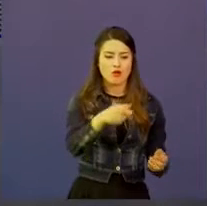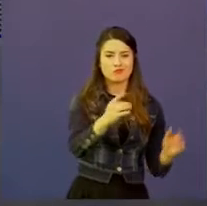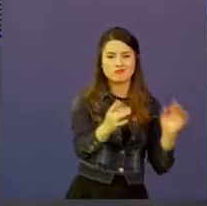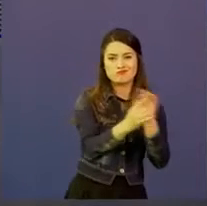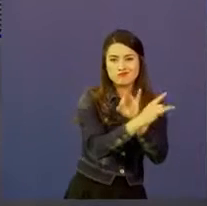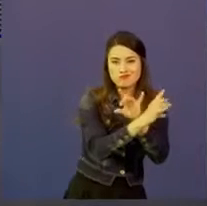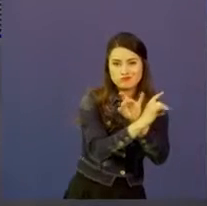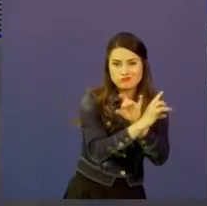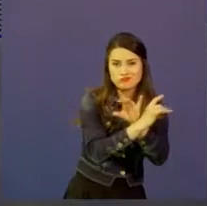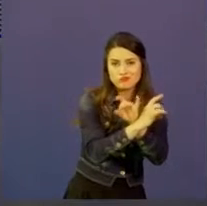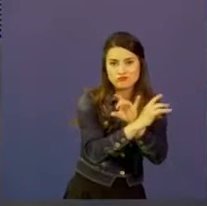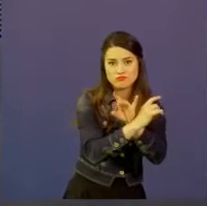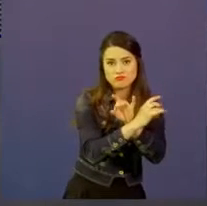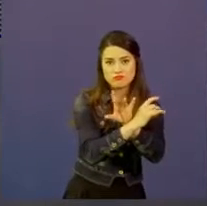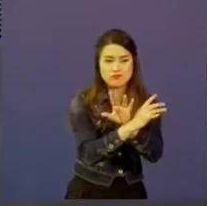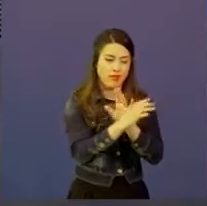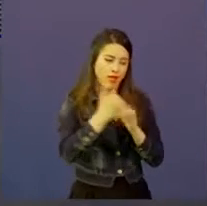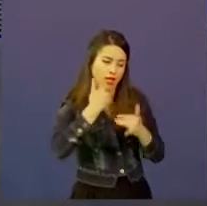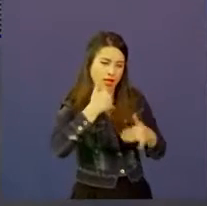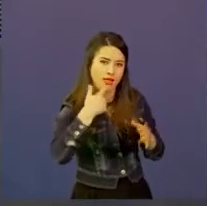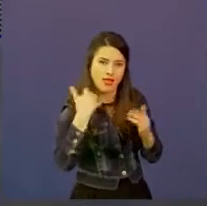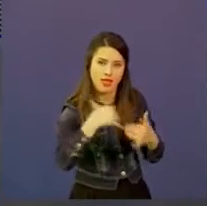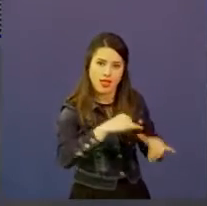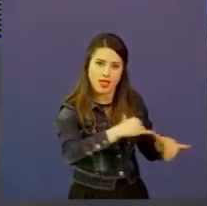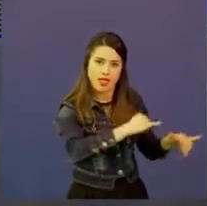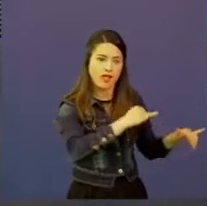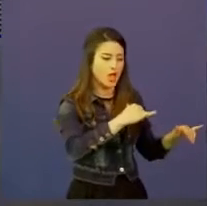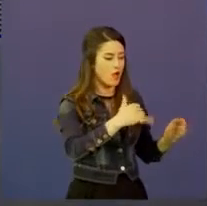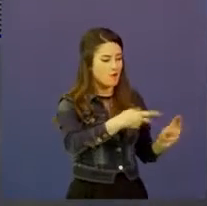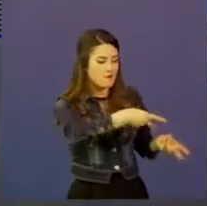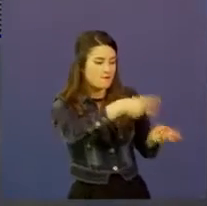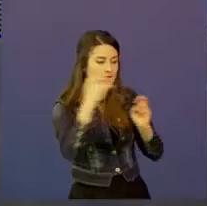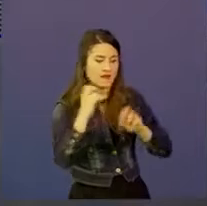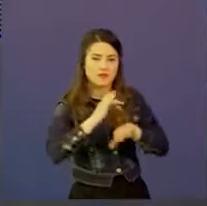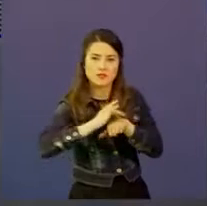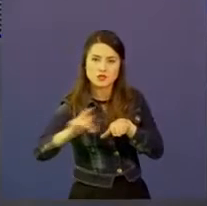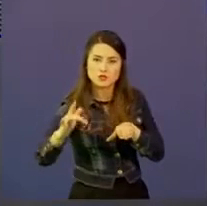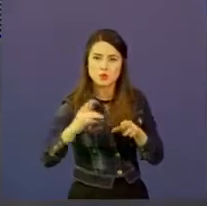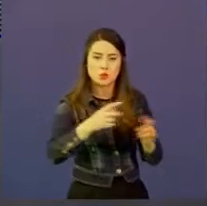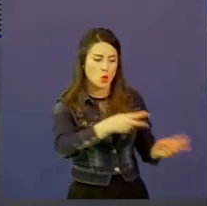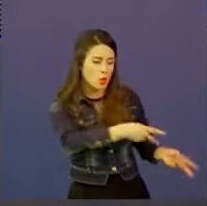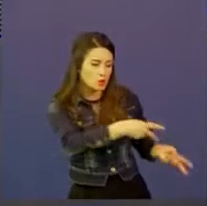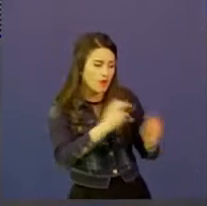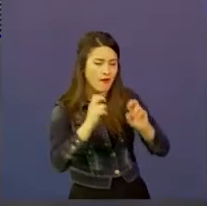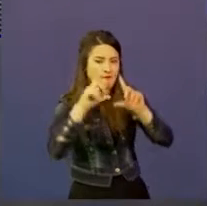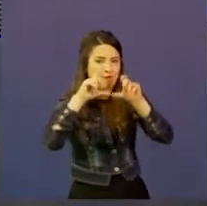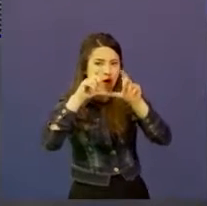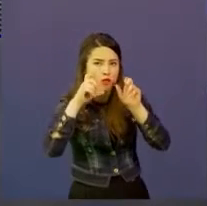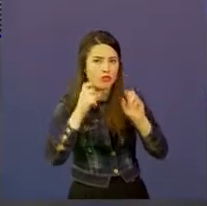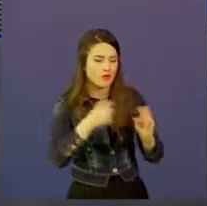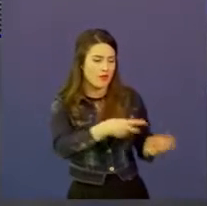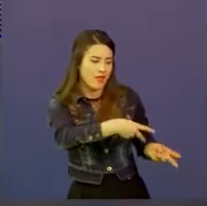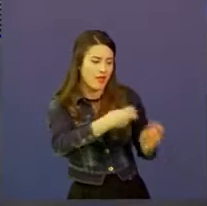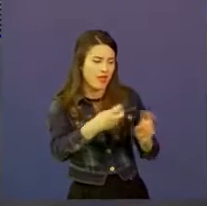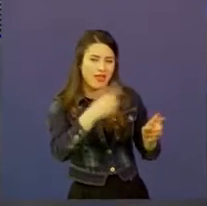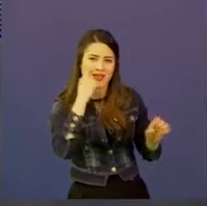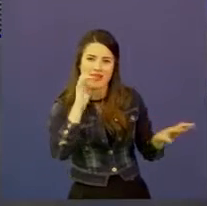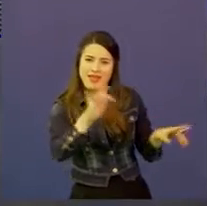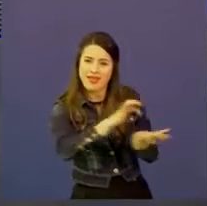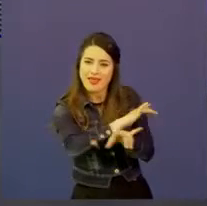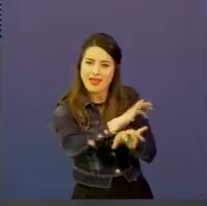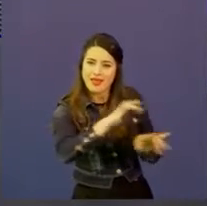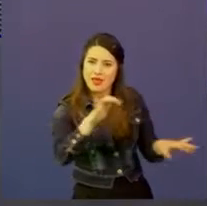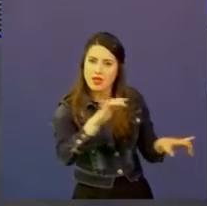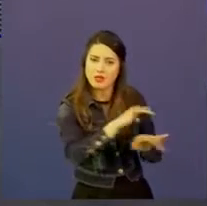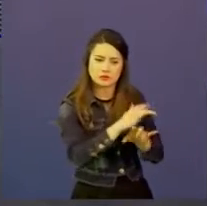o como la ciberdependencia o como el sexting o como el grooming, que están permanentemente, digamos, como en la